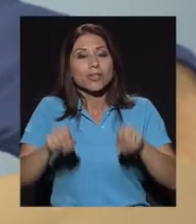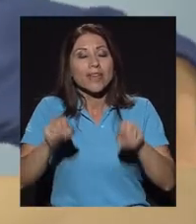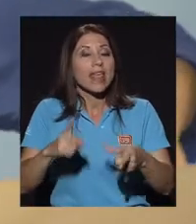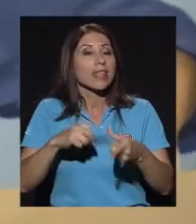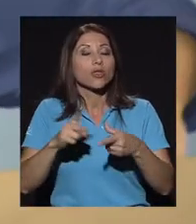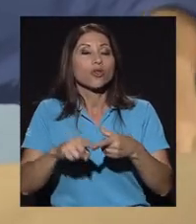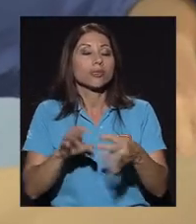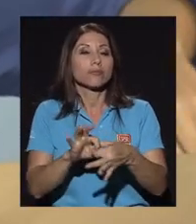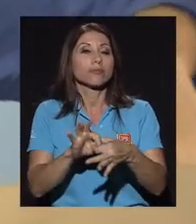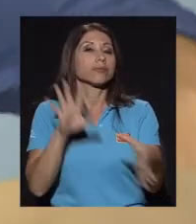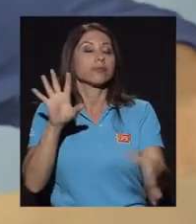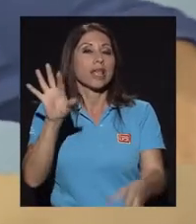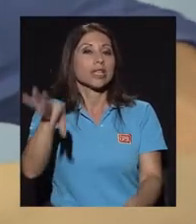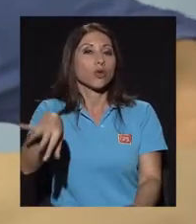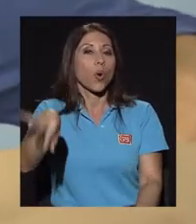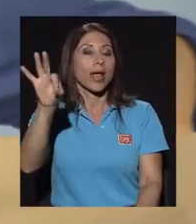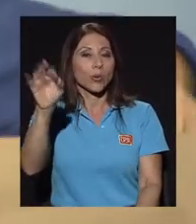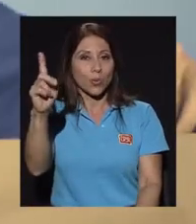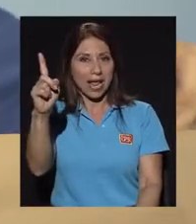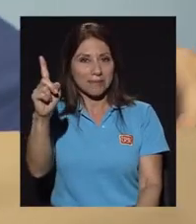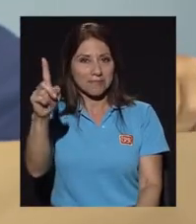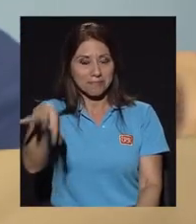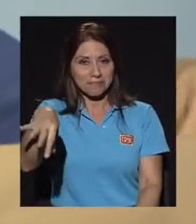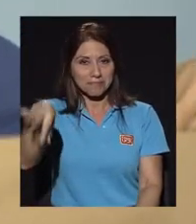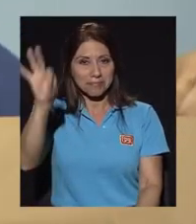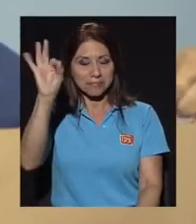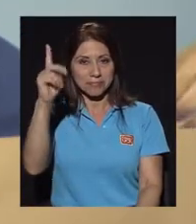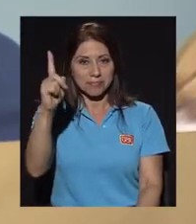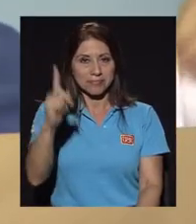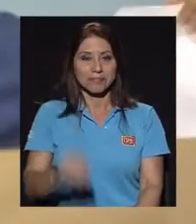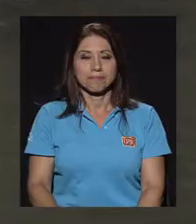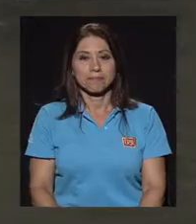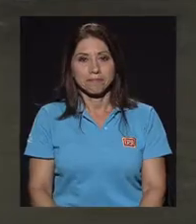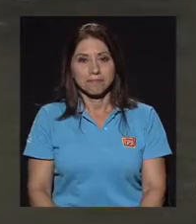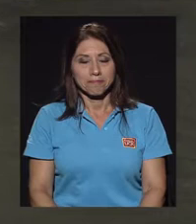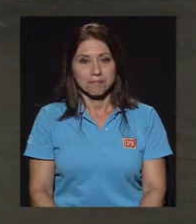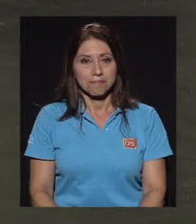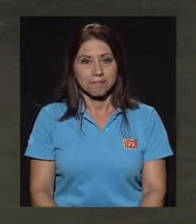manera aleatoria escoger una.